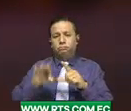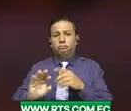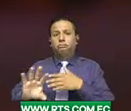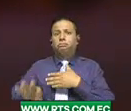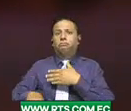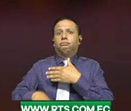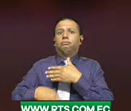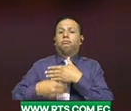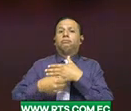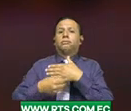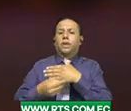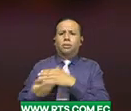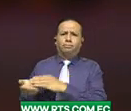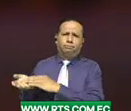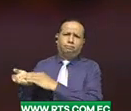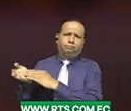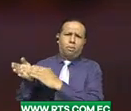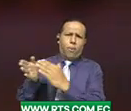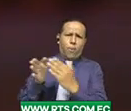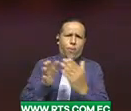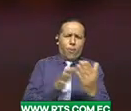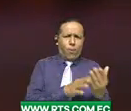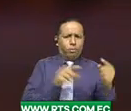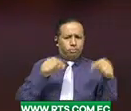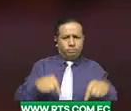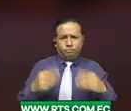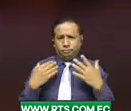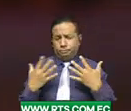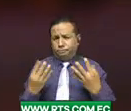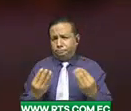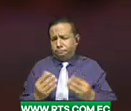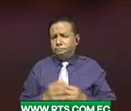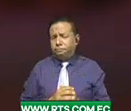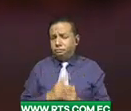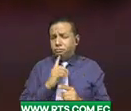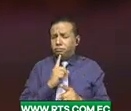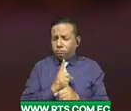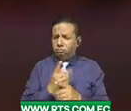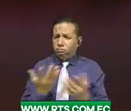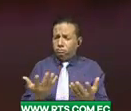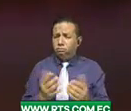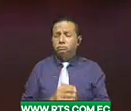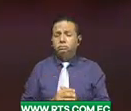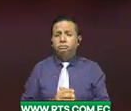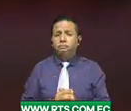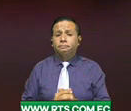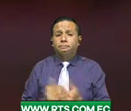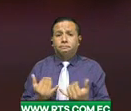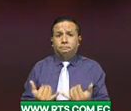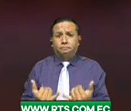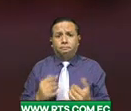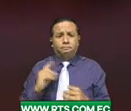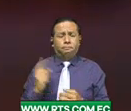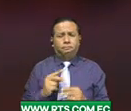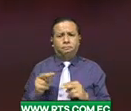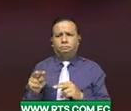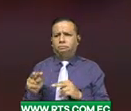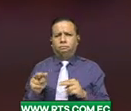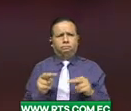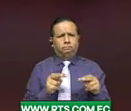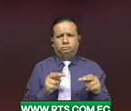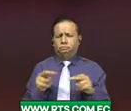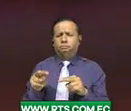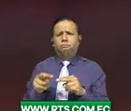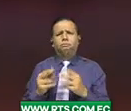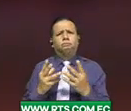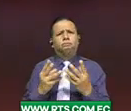índices delictivos que se están dando acá en la ciudad de Guayaquil, y que más que nada, pues, tenemos justamente esta situación que se está dando